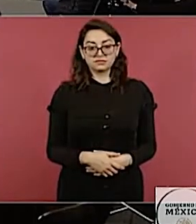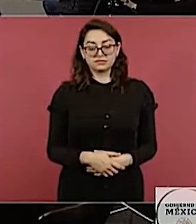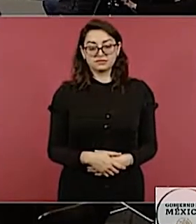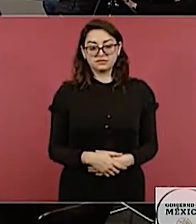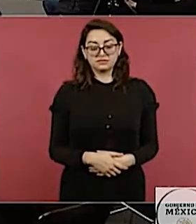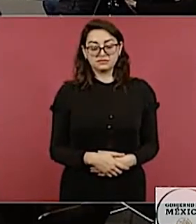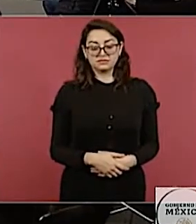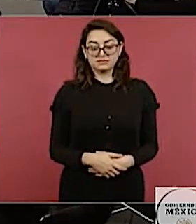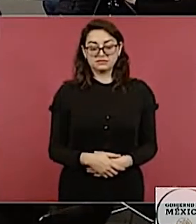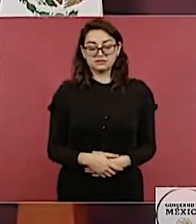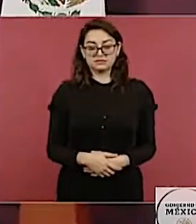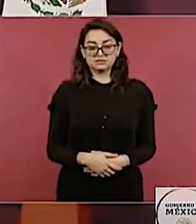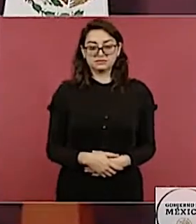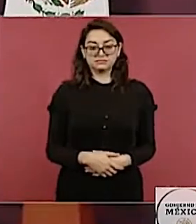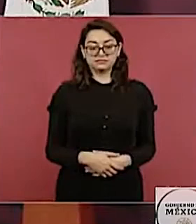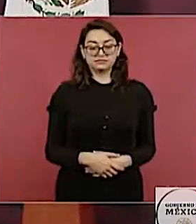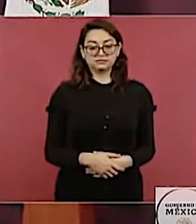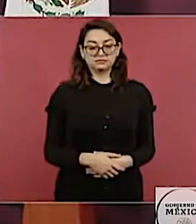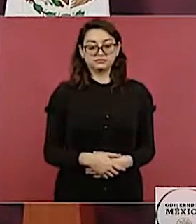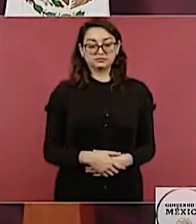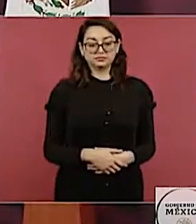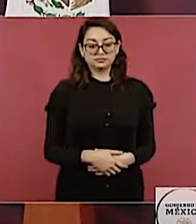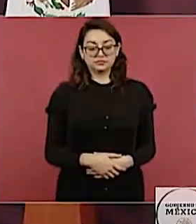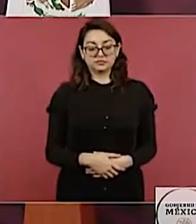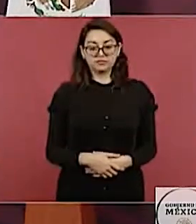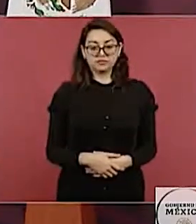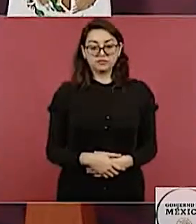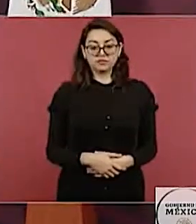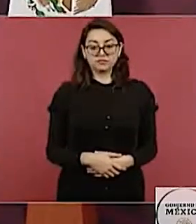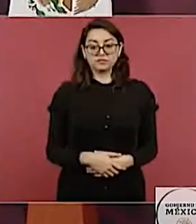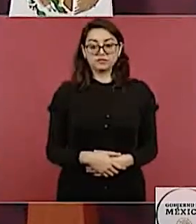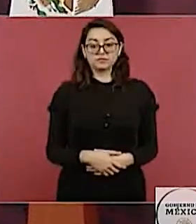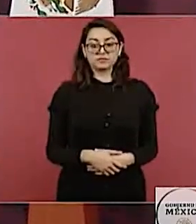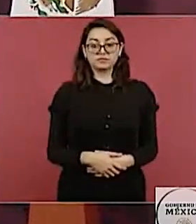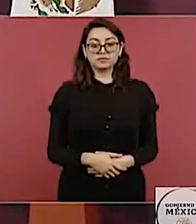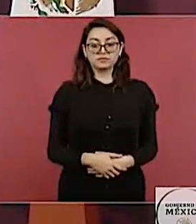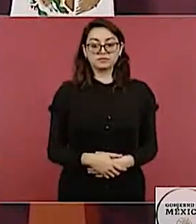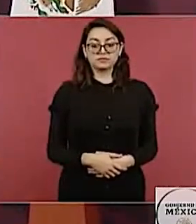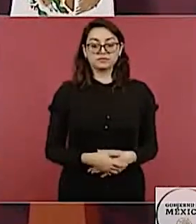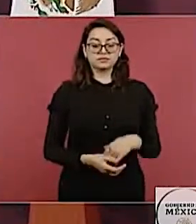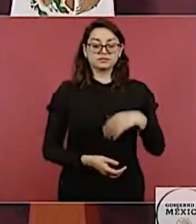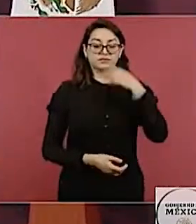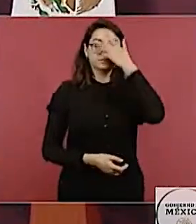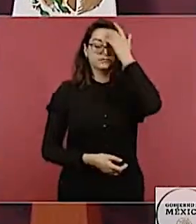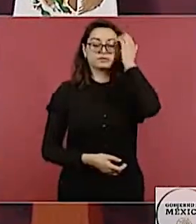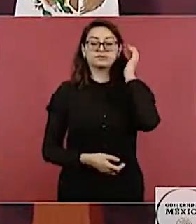de del maestro eh